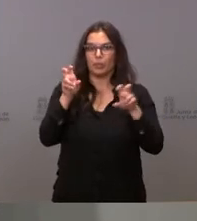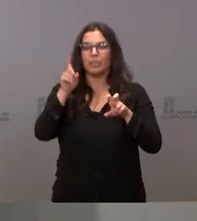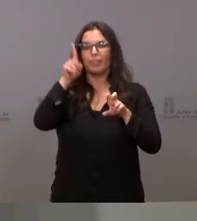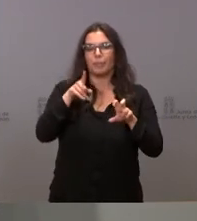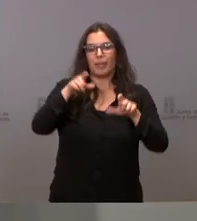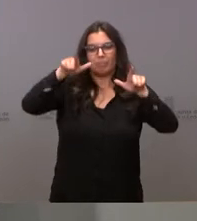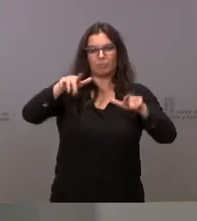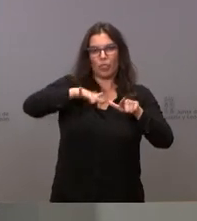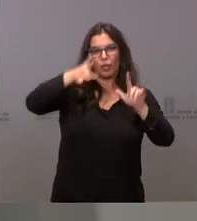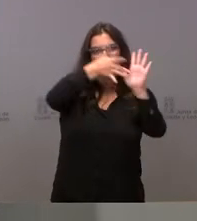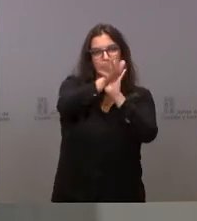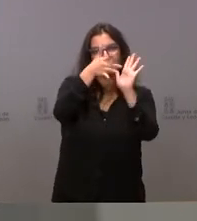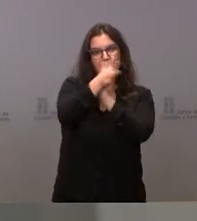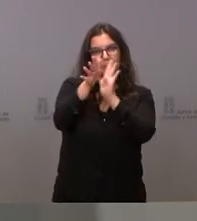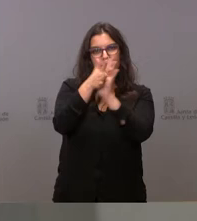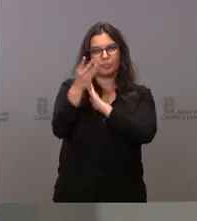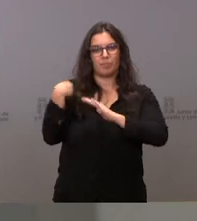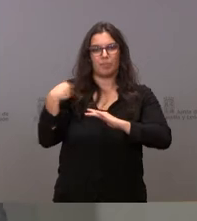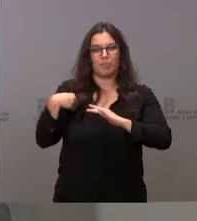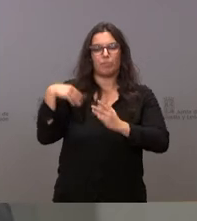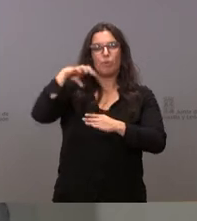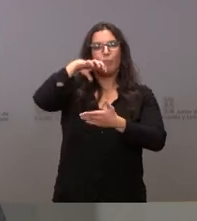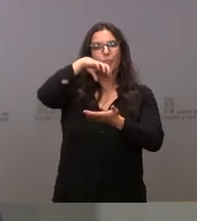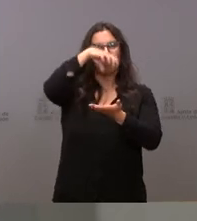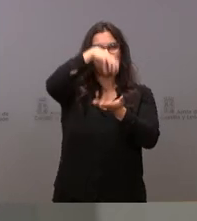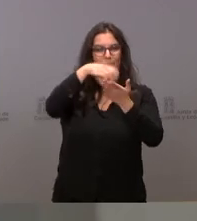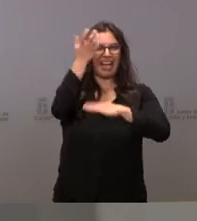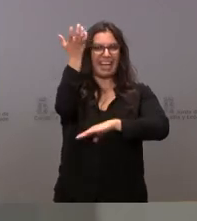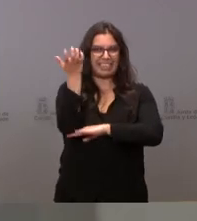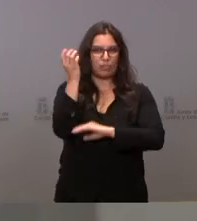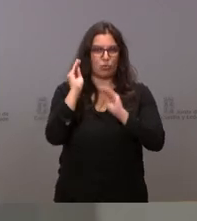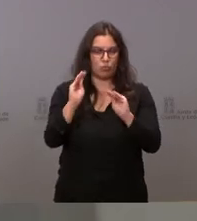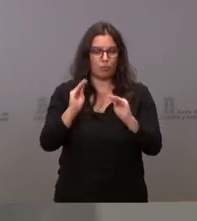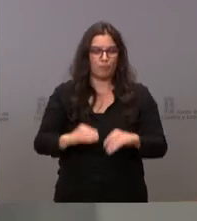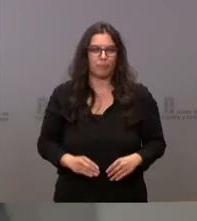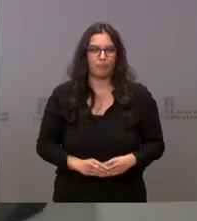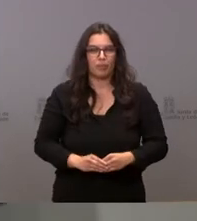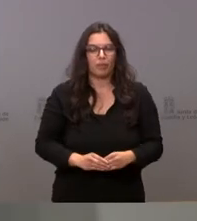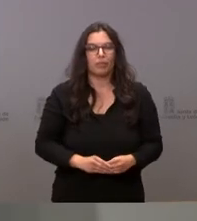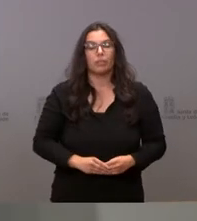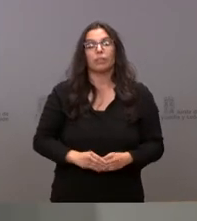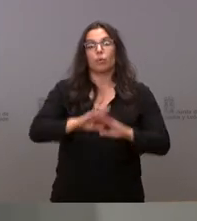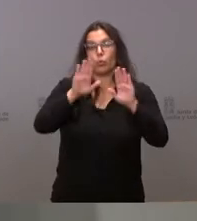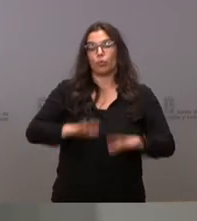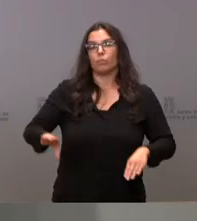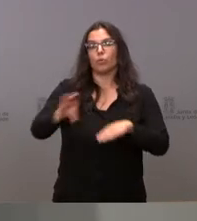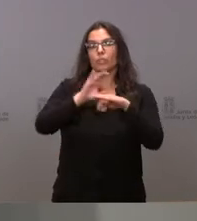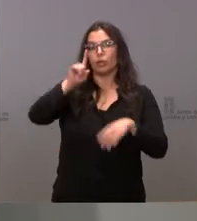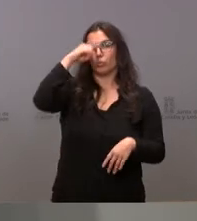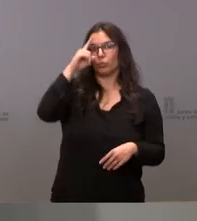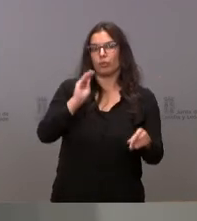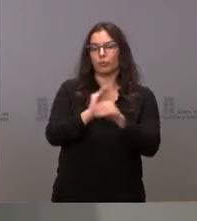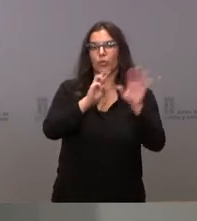integral del Castillo del Temple. Y por último, la Consejería de Cultura destina 83.000